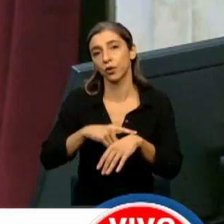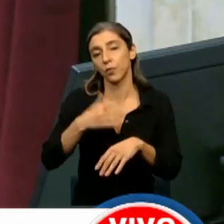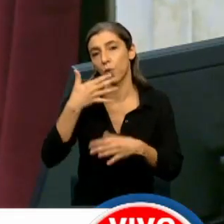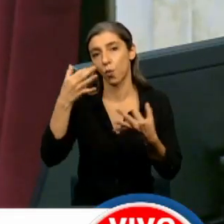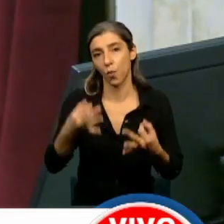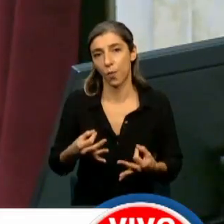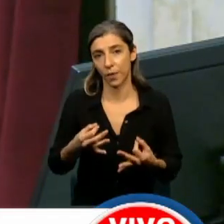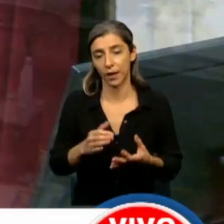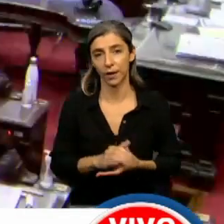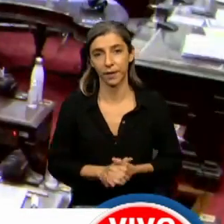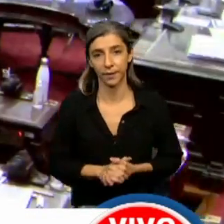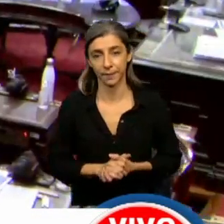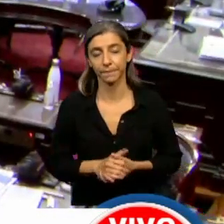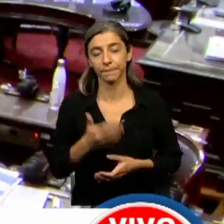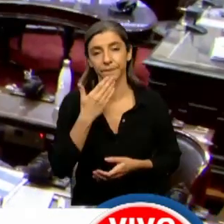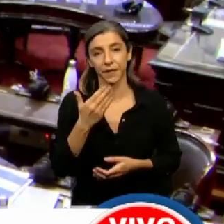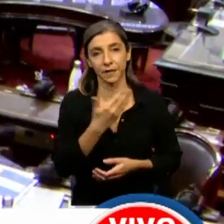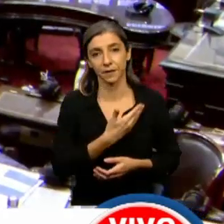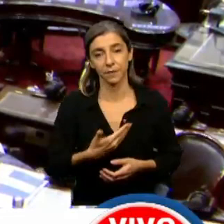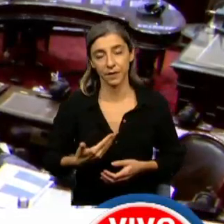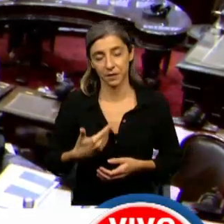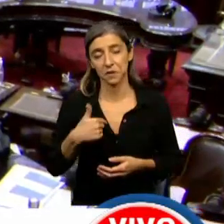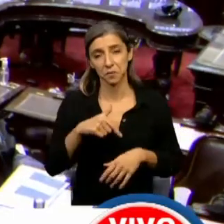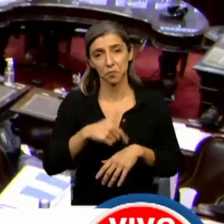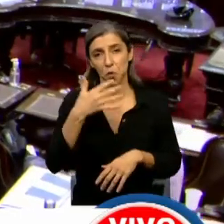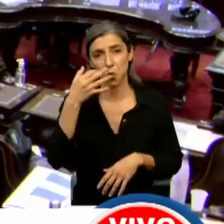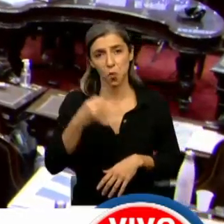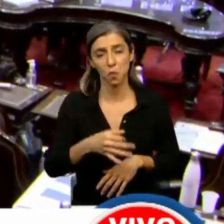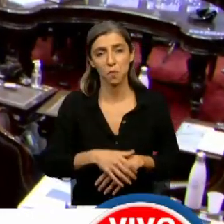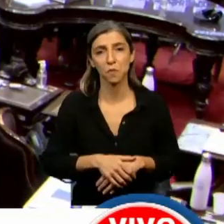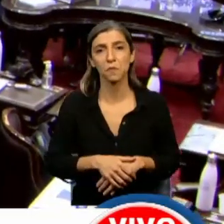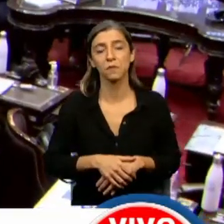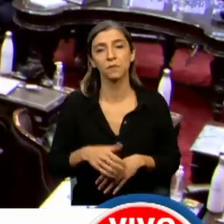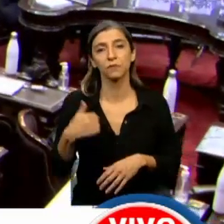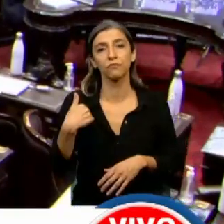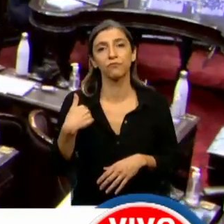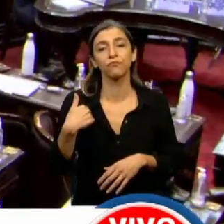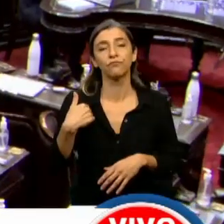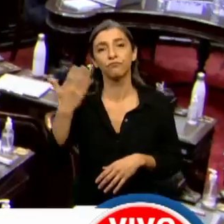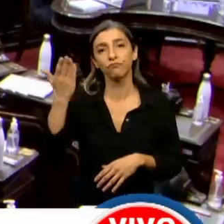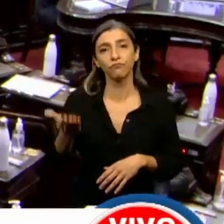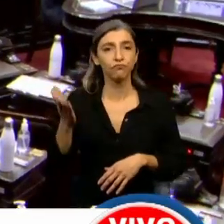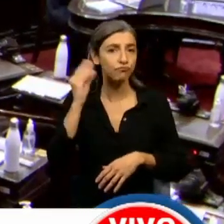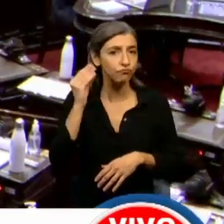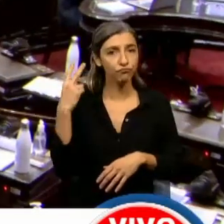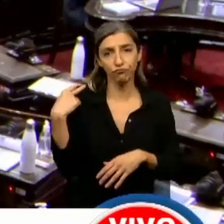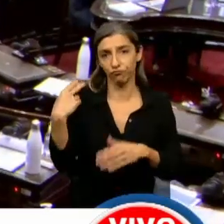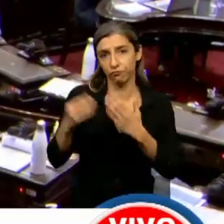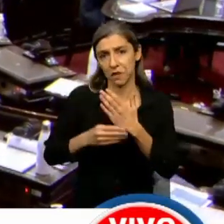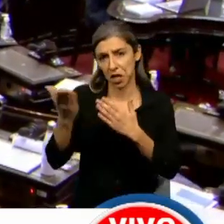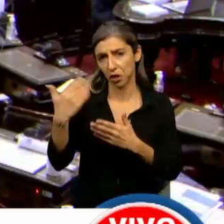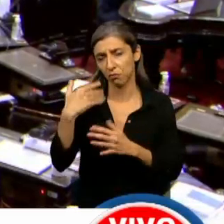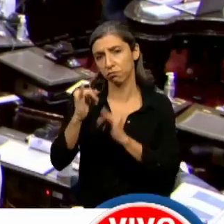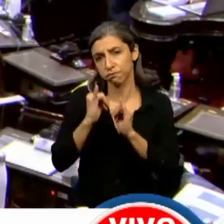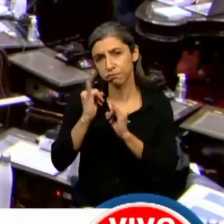tiempo. Gracias, presidente. Voy a cumplir con el tiempo. Después de escuchar al jefe de gabinete que ha venido